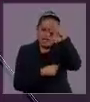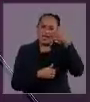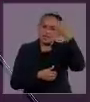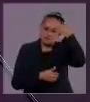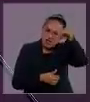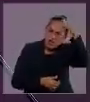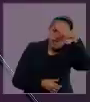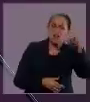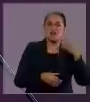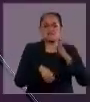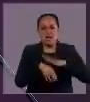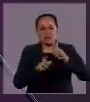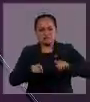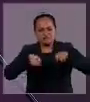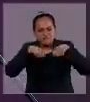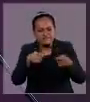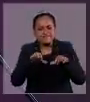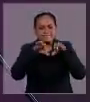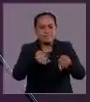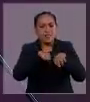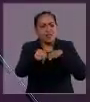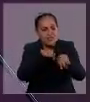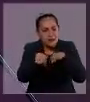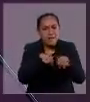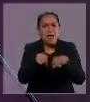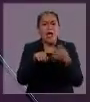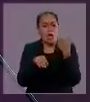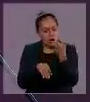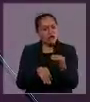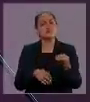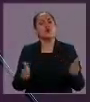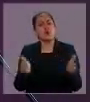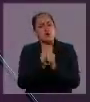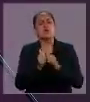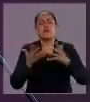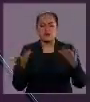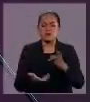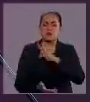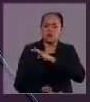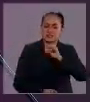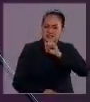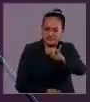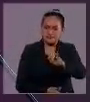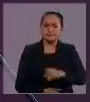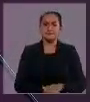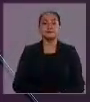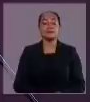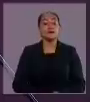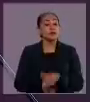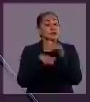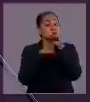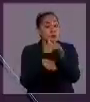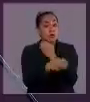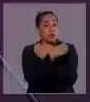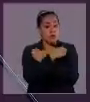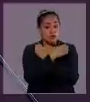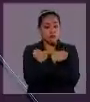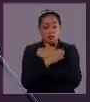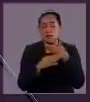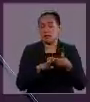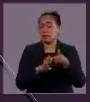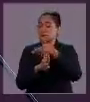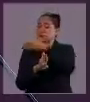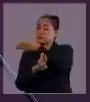enseñanza descentralizada y a distancia, que la podamos hacer por internet. Pero la apuesta de la educación tiene que empezar desde el principio, preescolar